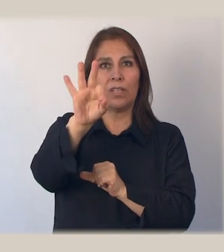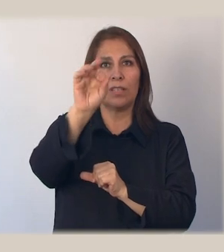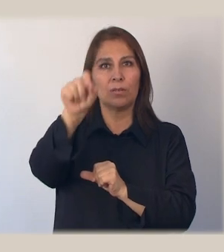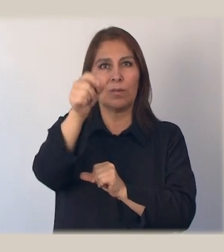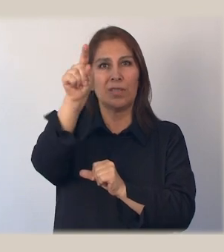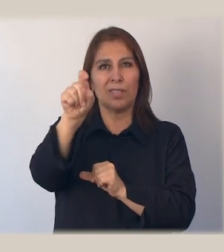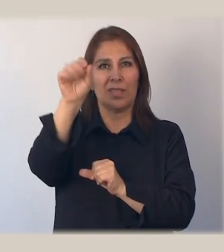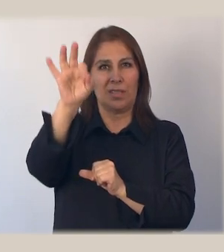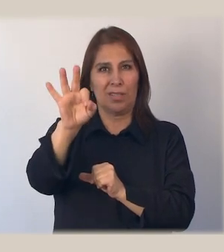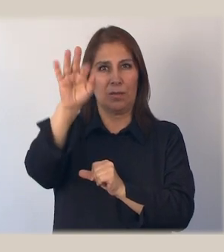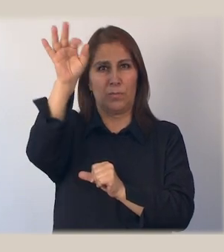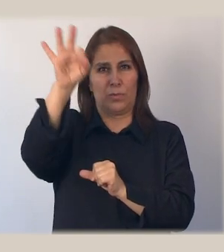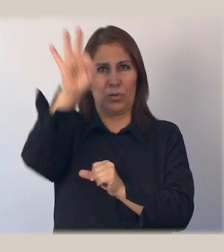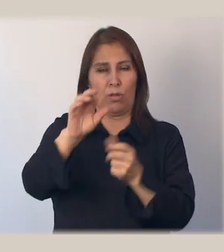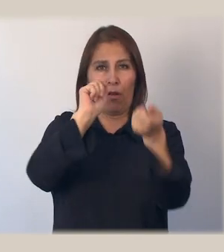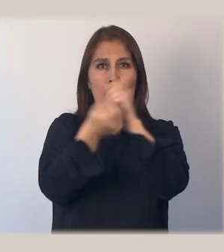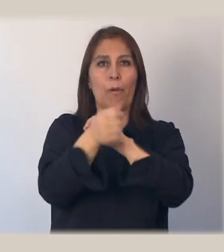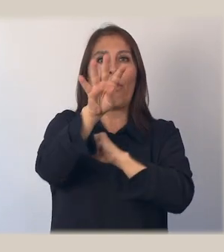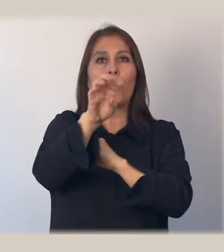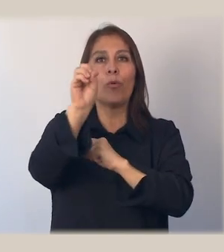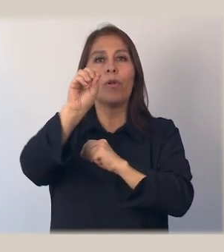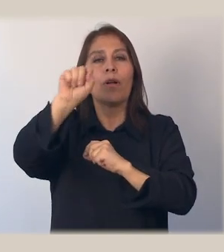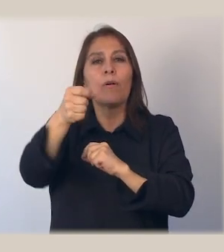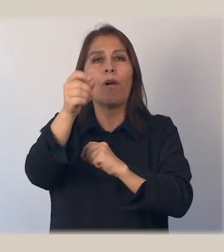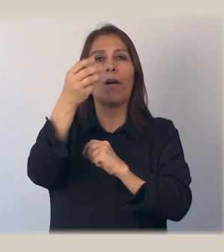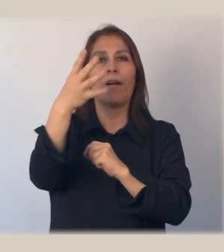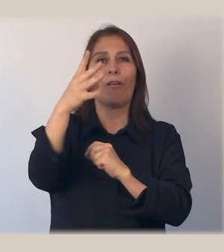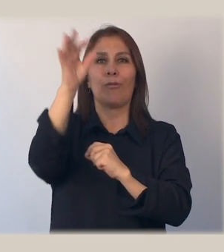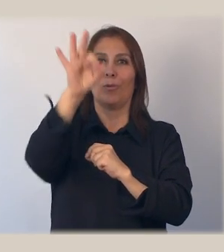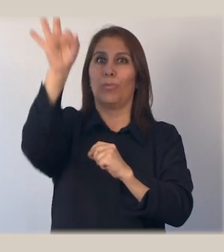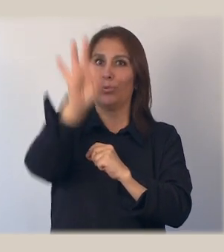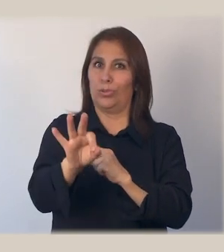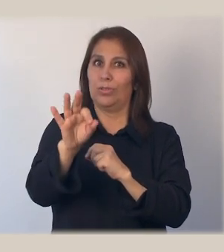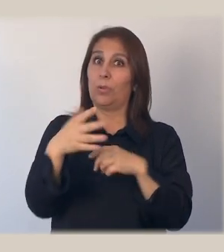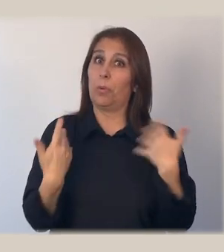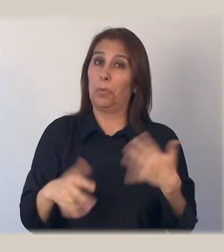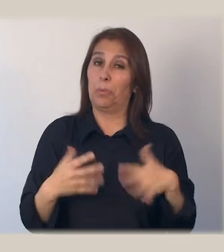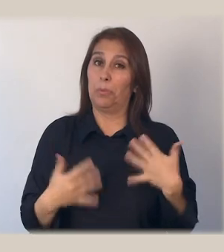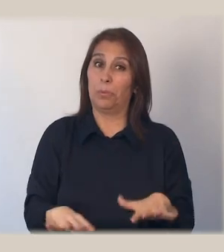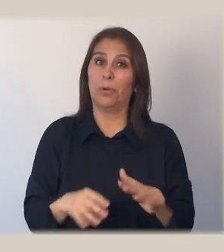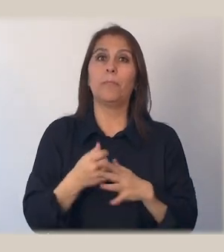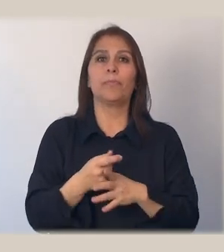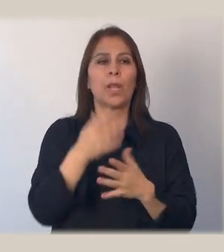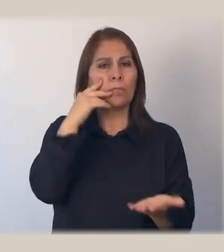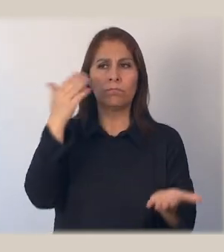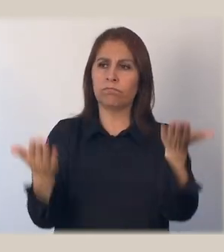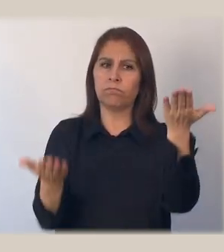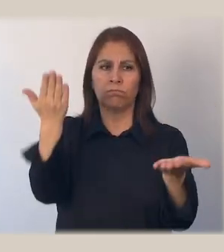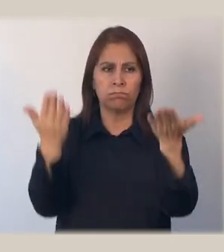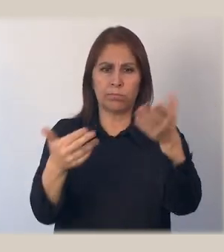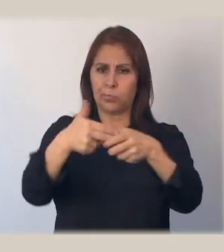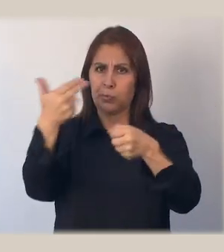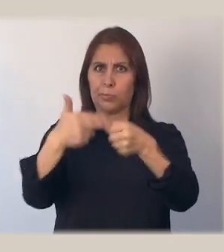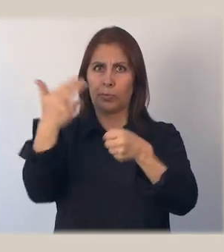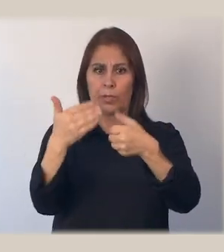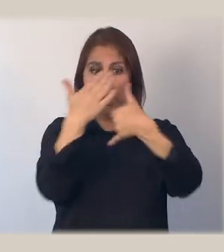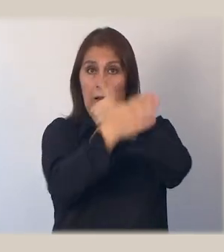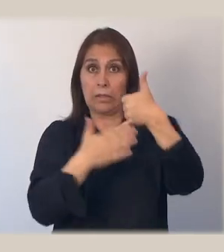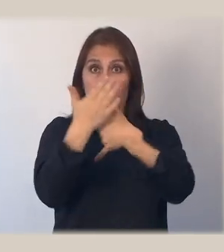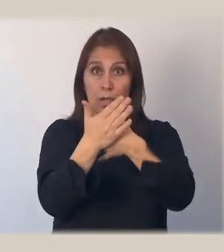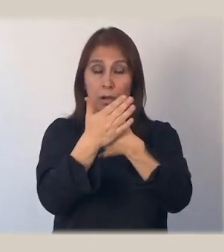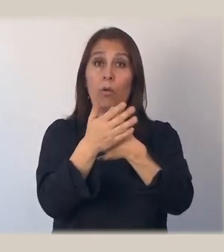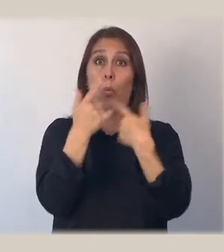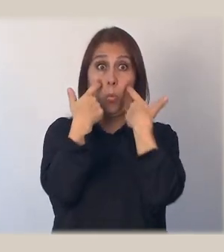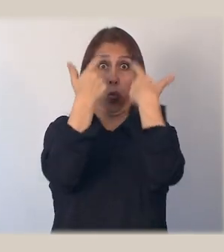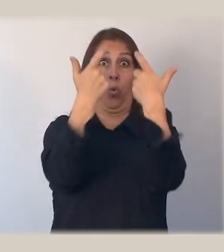83,63% al 90,14%. Al comparar la deserción con la tasa nacional, los datos también